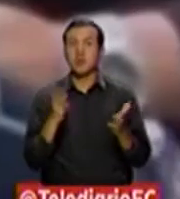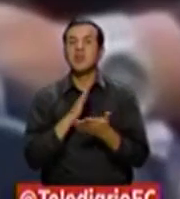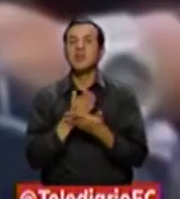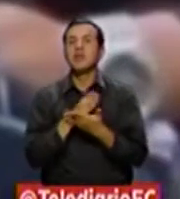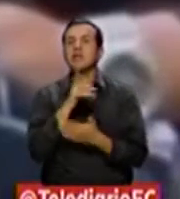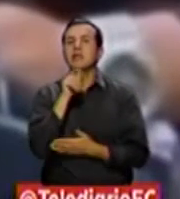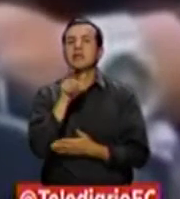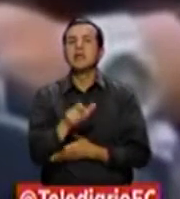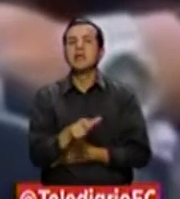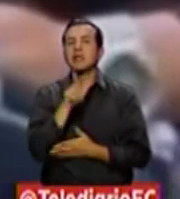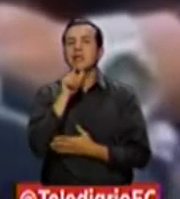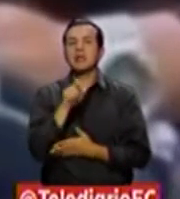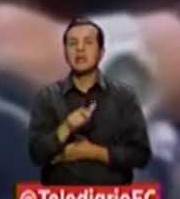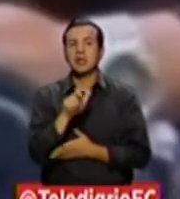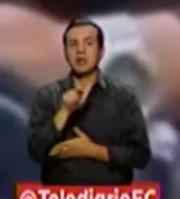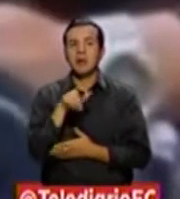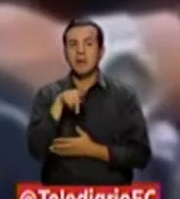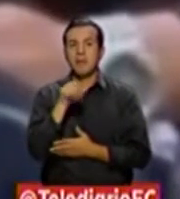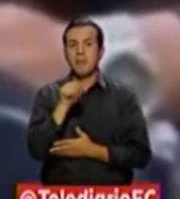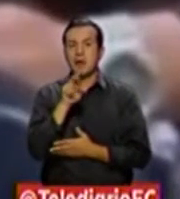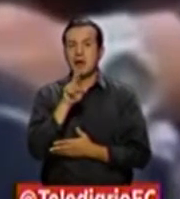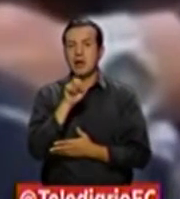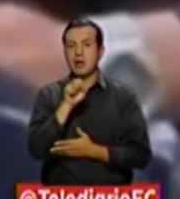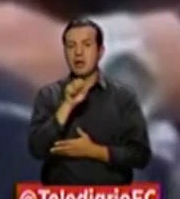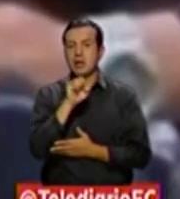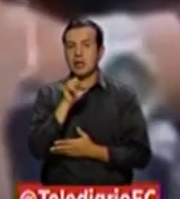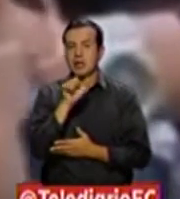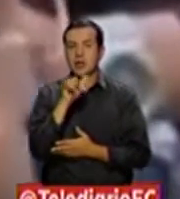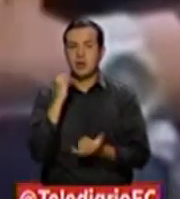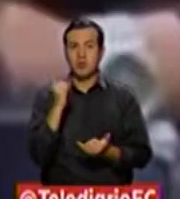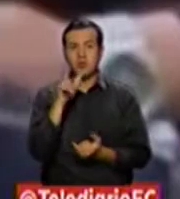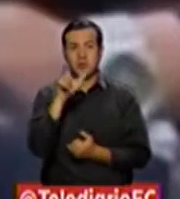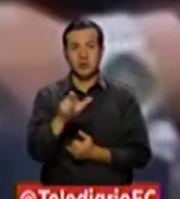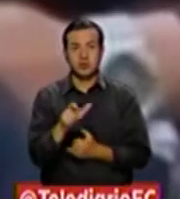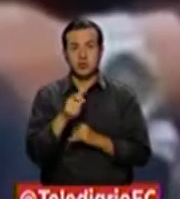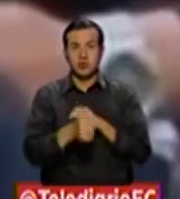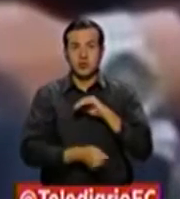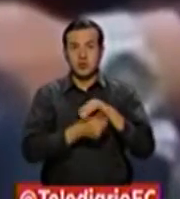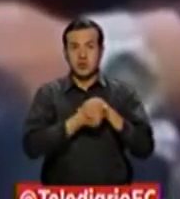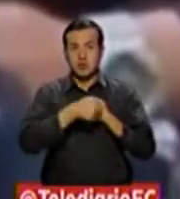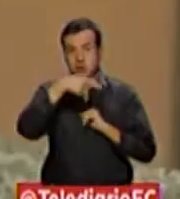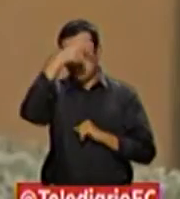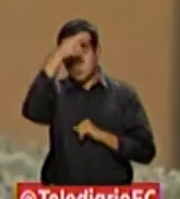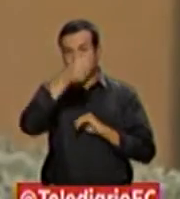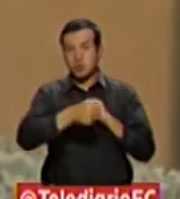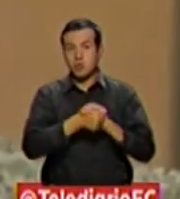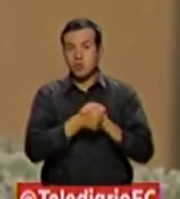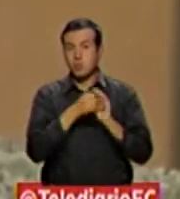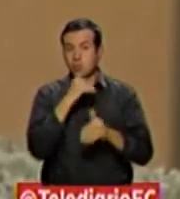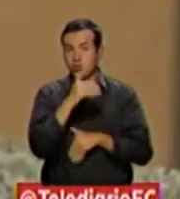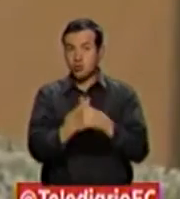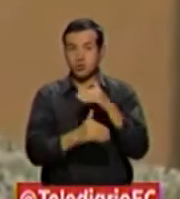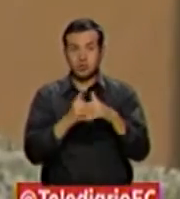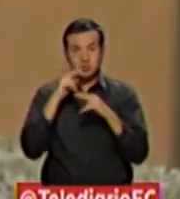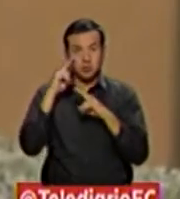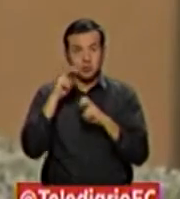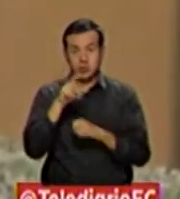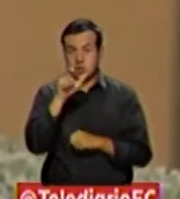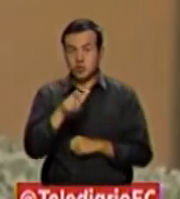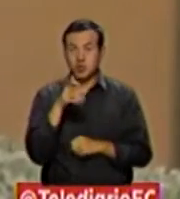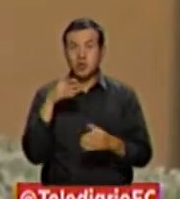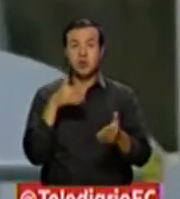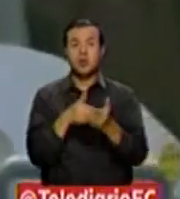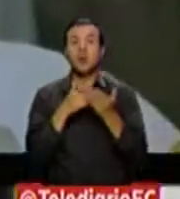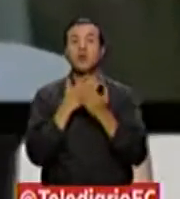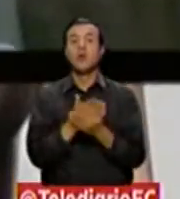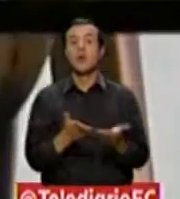intermediario de Mera era Carlos Pareja Cordero, quien se encuentra en calidad de refugiado en Perú por un proceso abierto en su contra en la